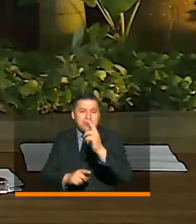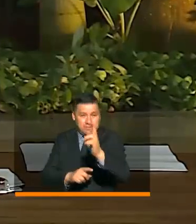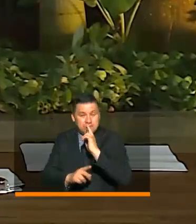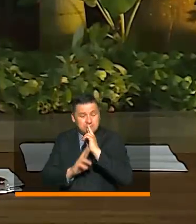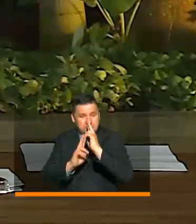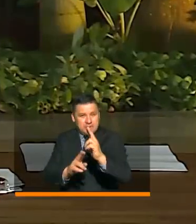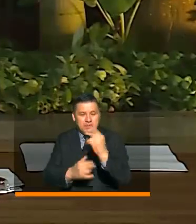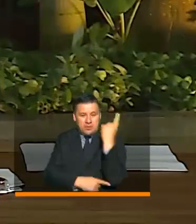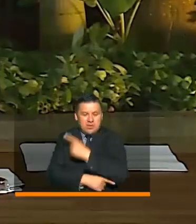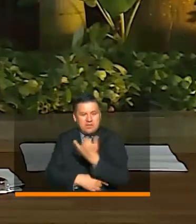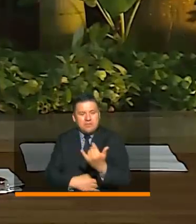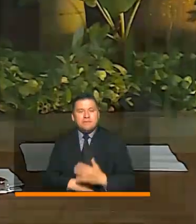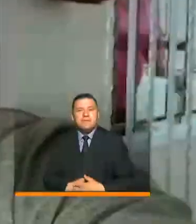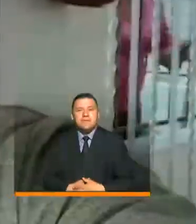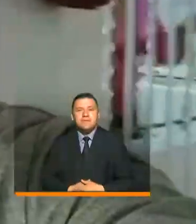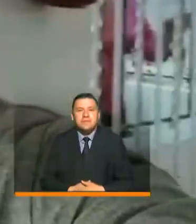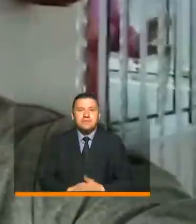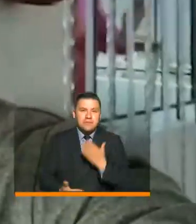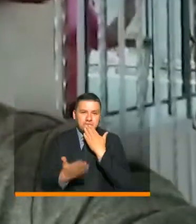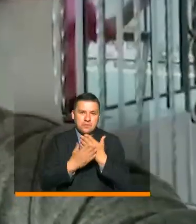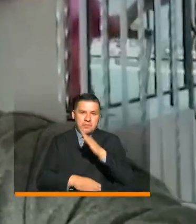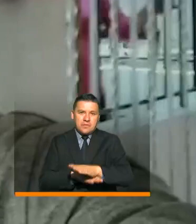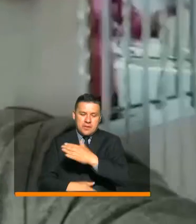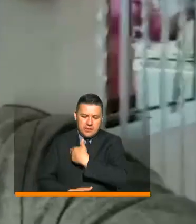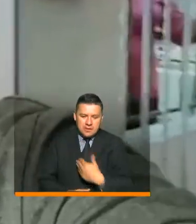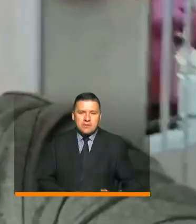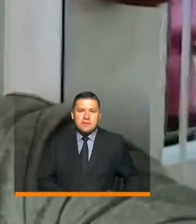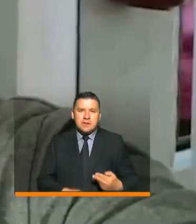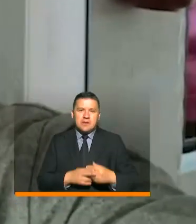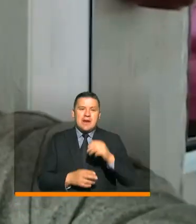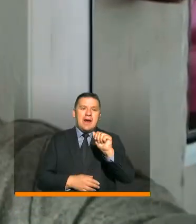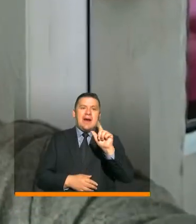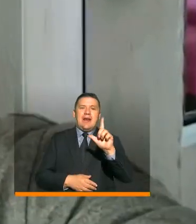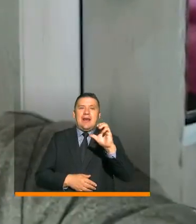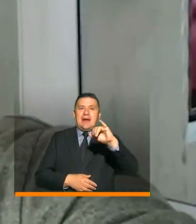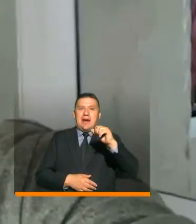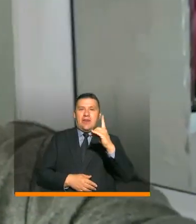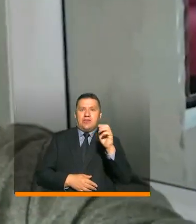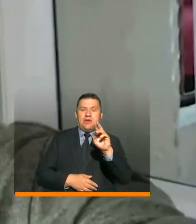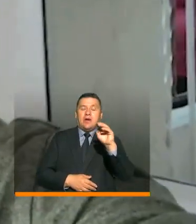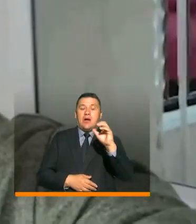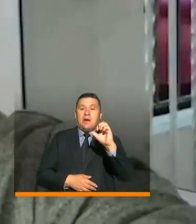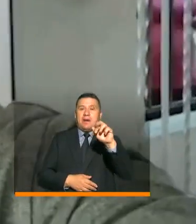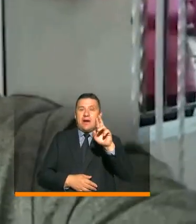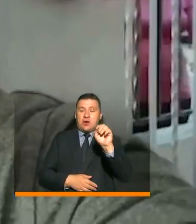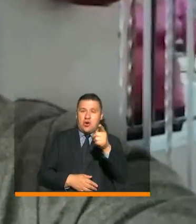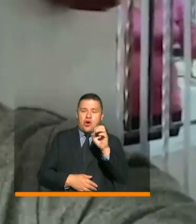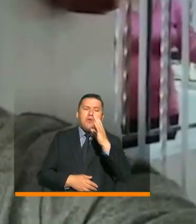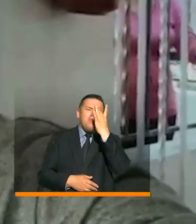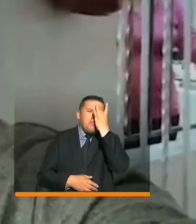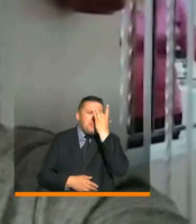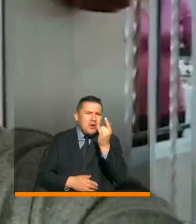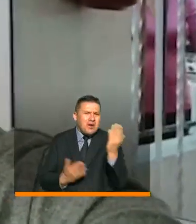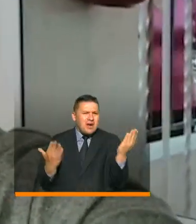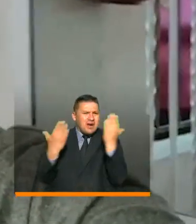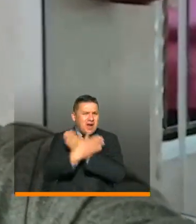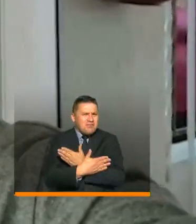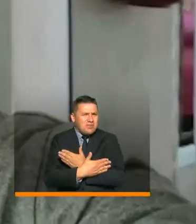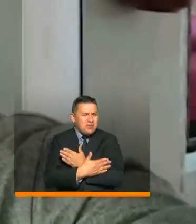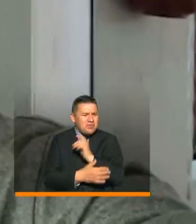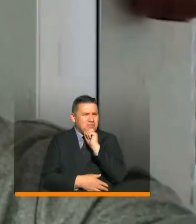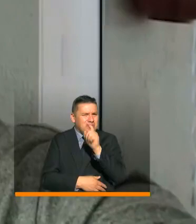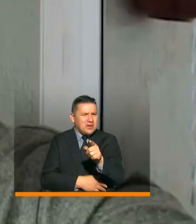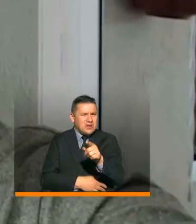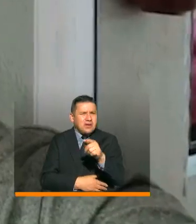llega el día de hoy? Buenas tardes, señor presidente. Soy Alejandro Camargo. Mi pregunta es, ¿por qué se cambió la manera en